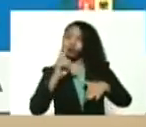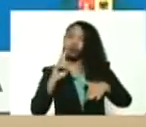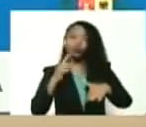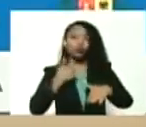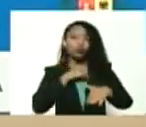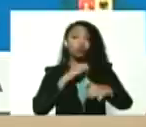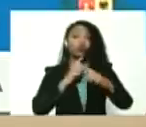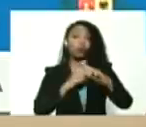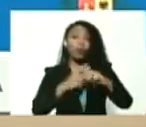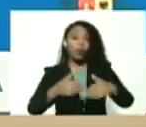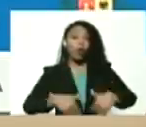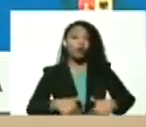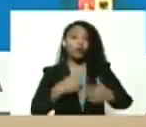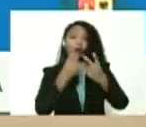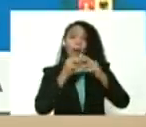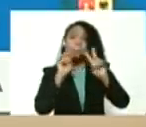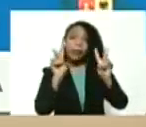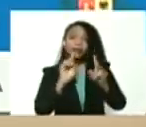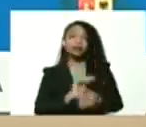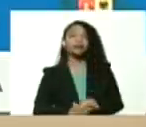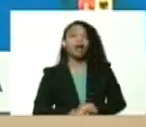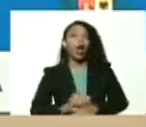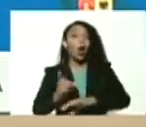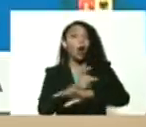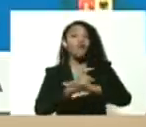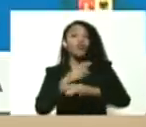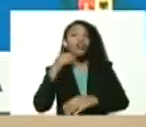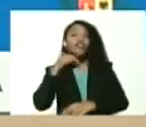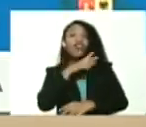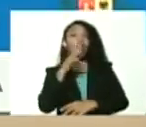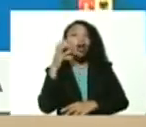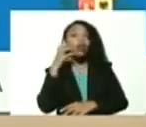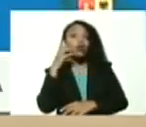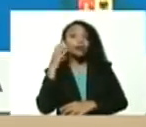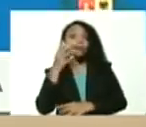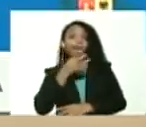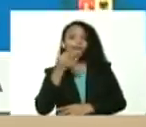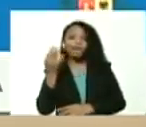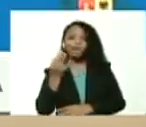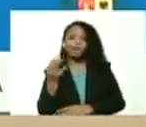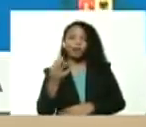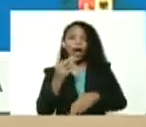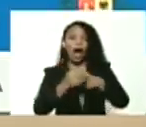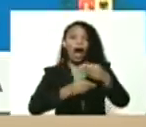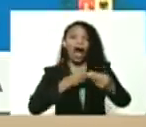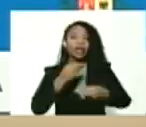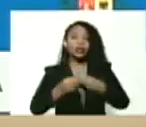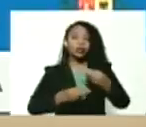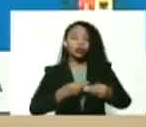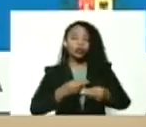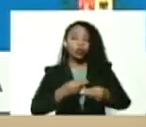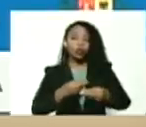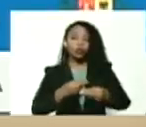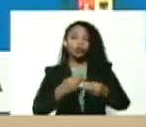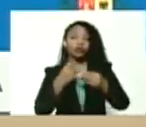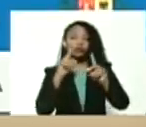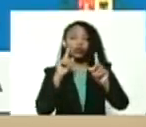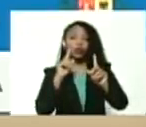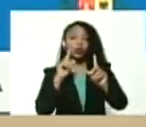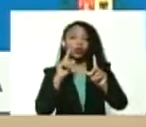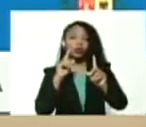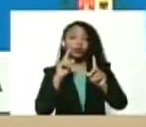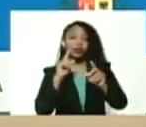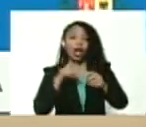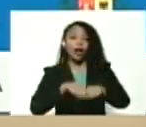la paz. El gobierno de Iván Duque realmente ha excedido incluso los parámetros de sus